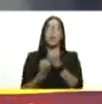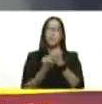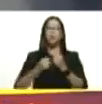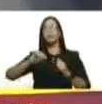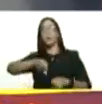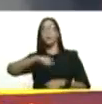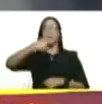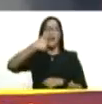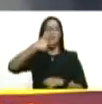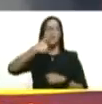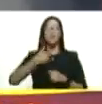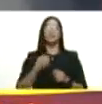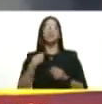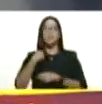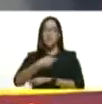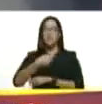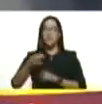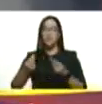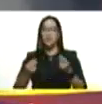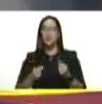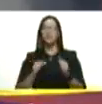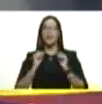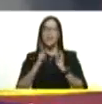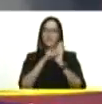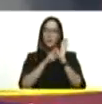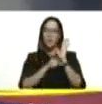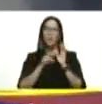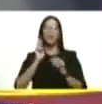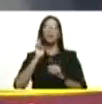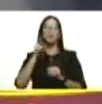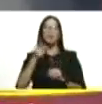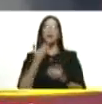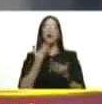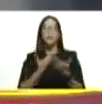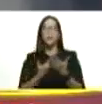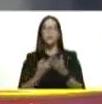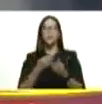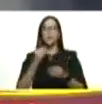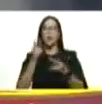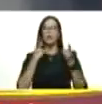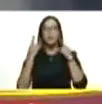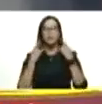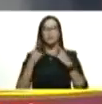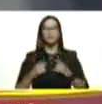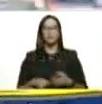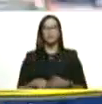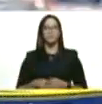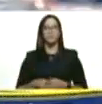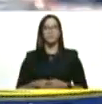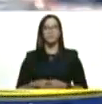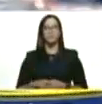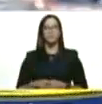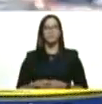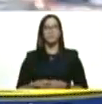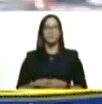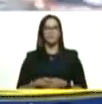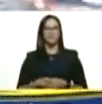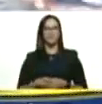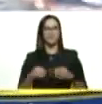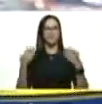de financiamiento a partir de este programa que usted nos ha pedido implementar. Bueno,